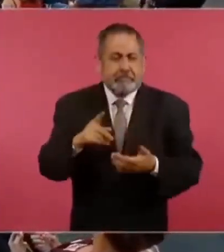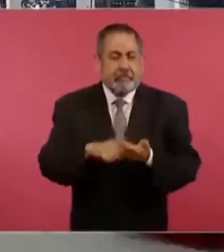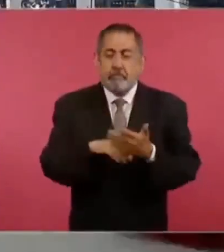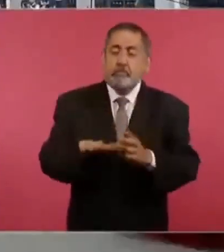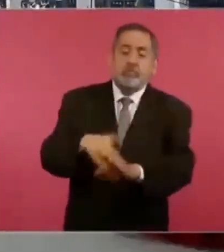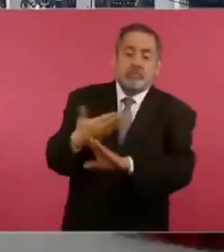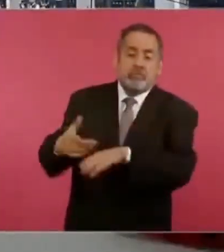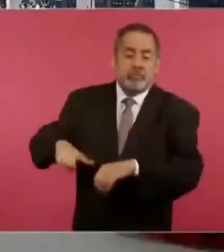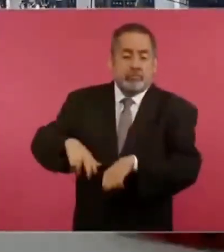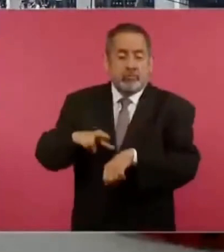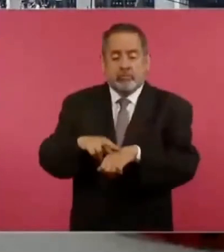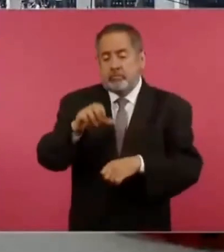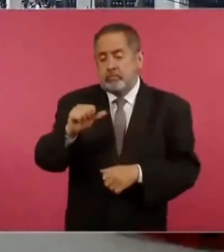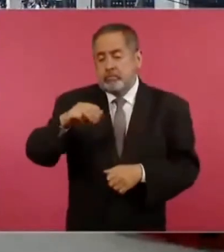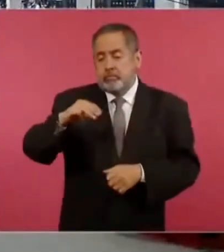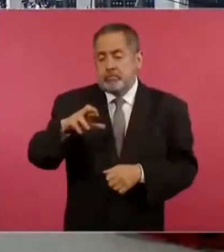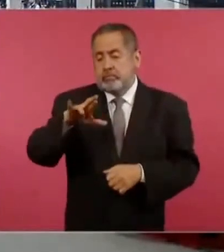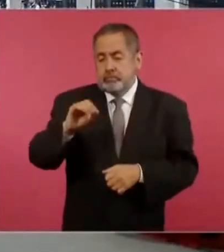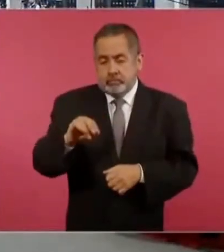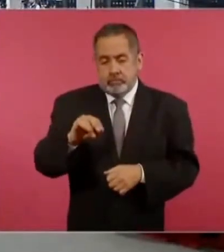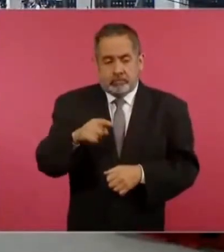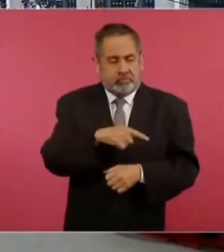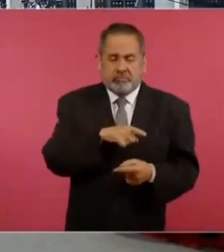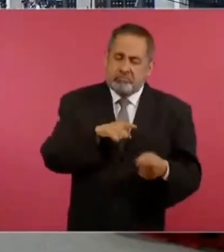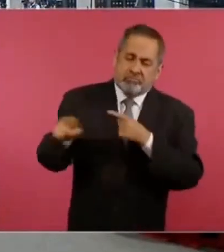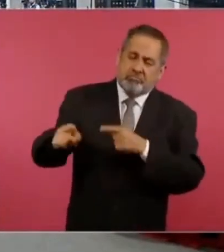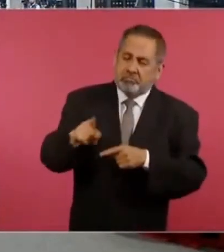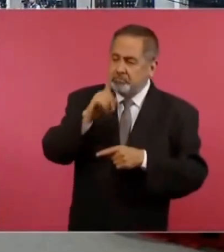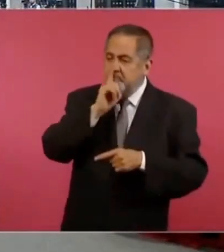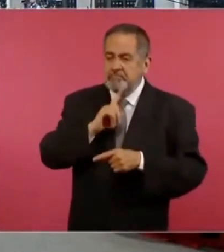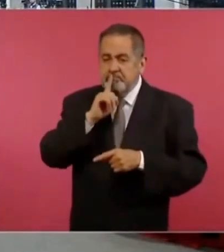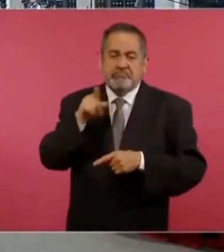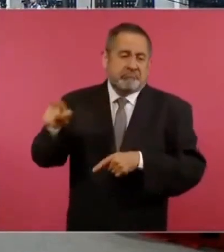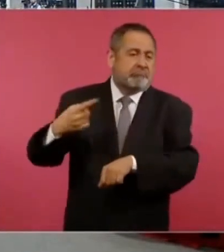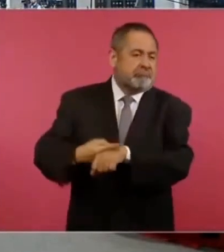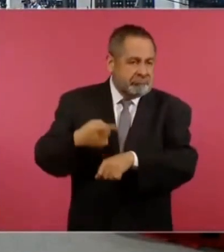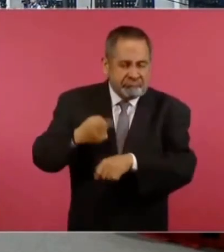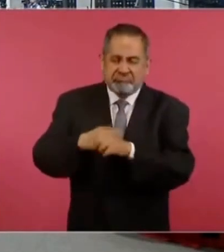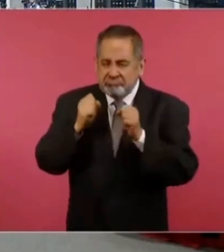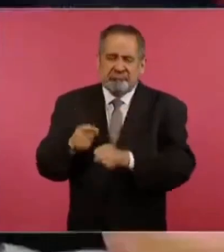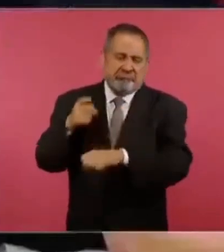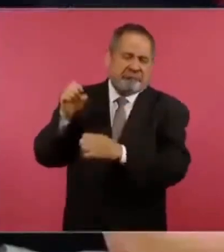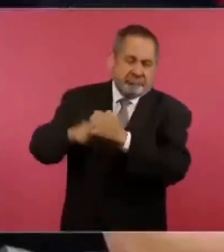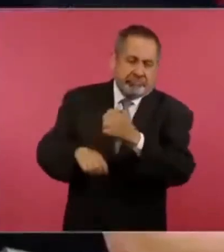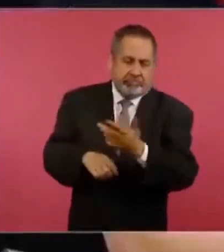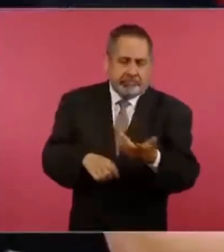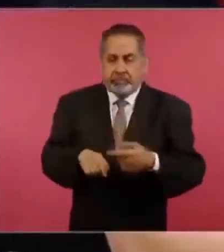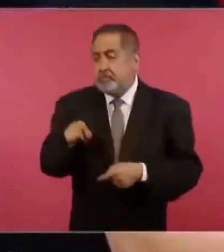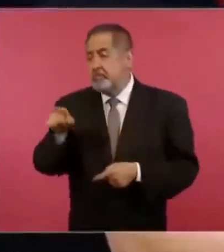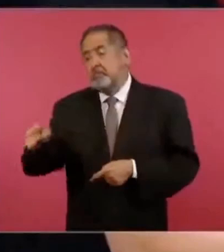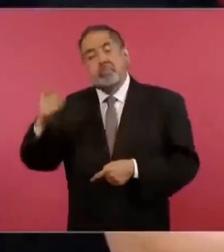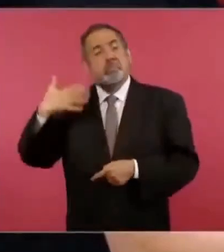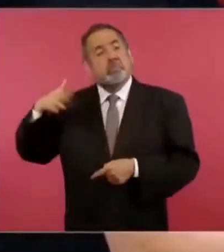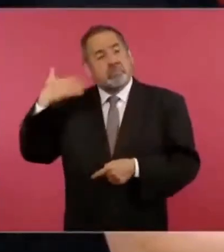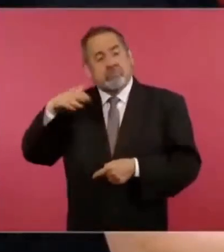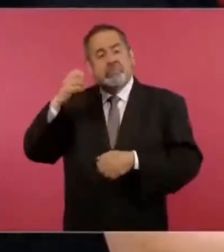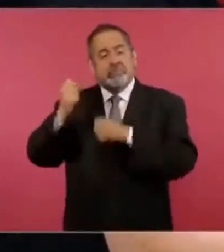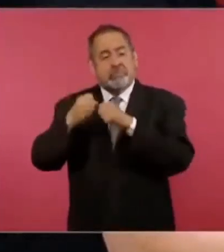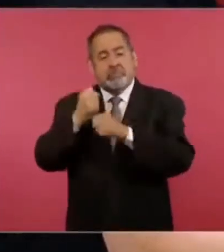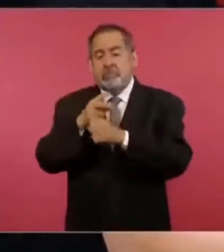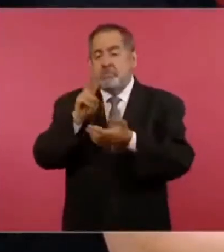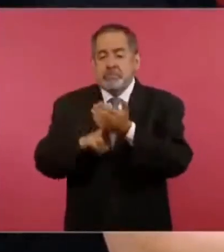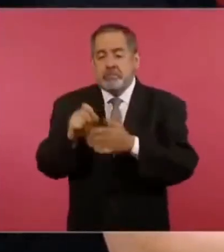Villarreal. Desde mentir gravemente sobre su salud hasta revivirle una vieja campaña del 2022 para